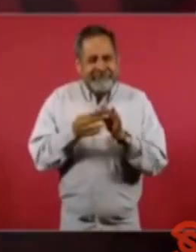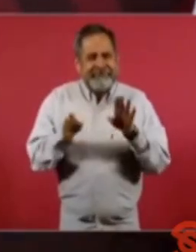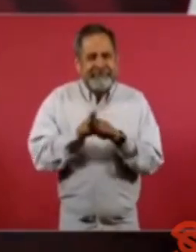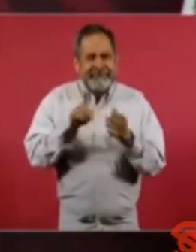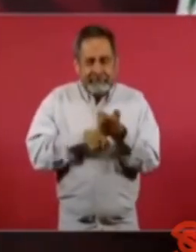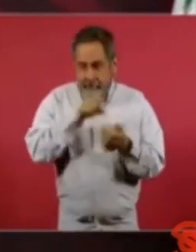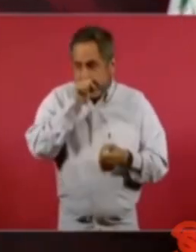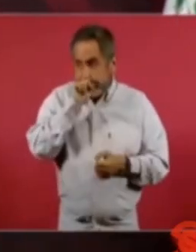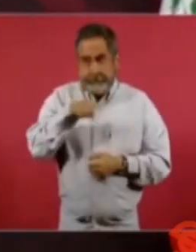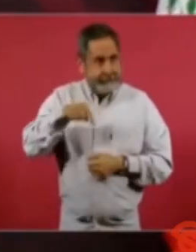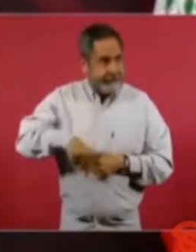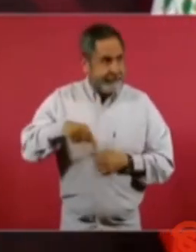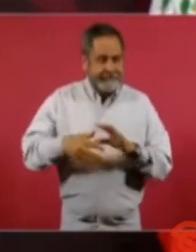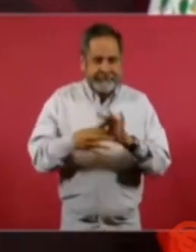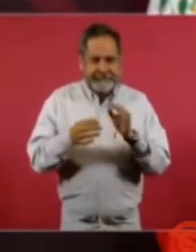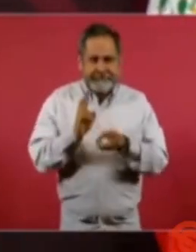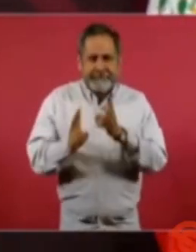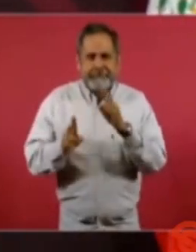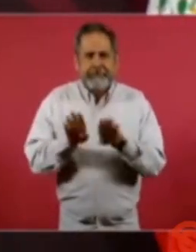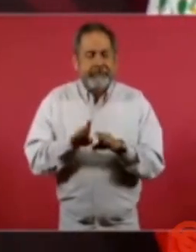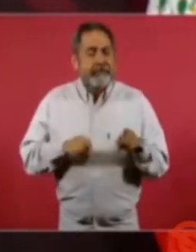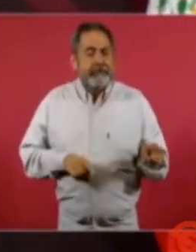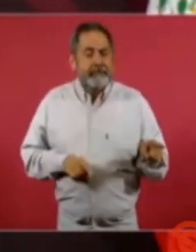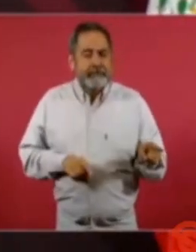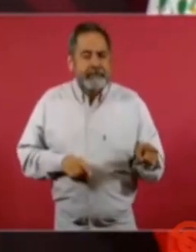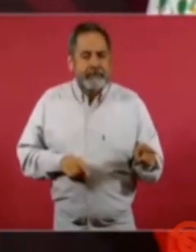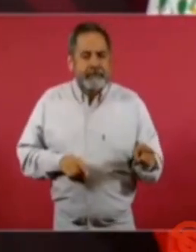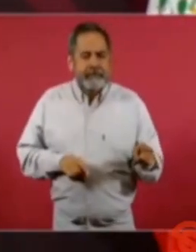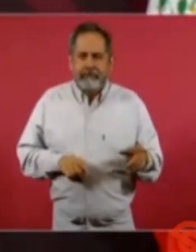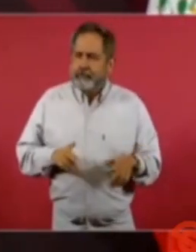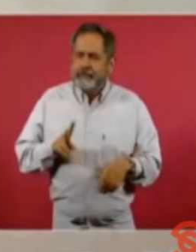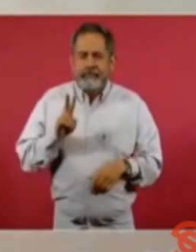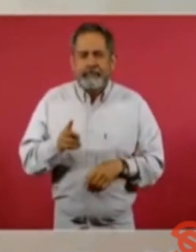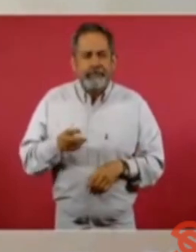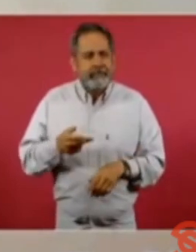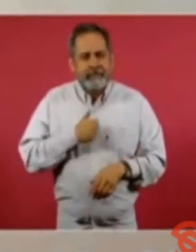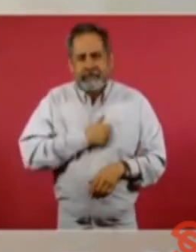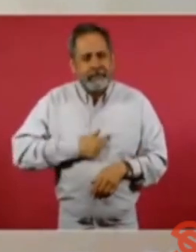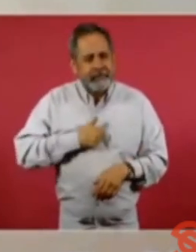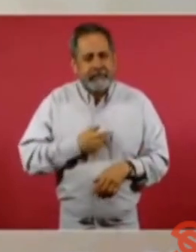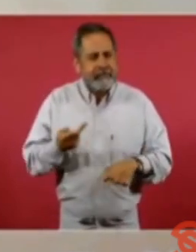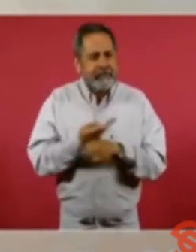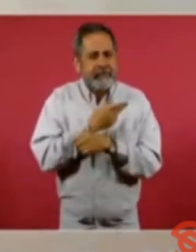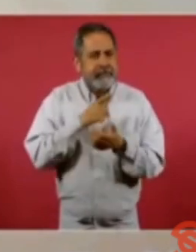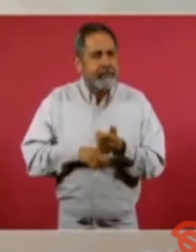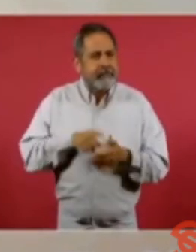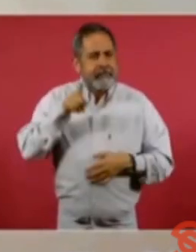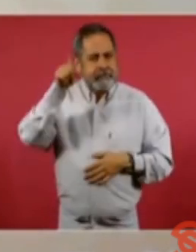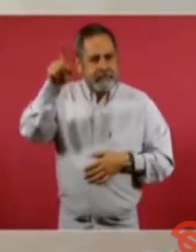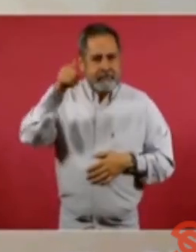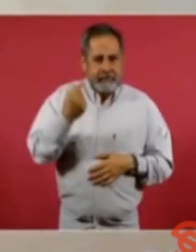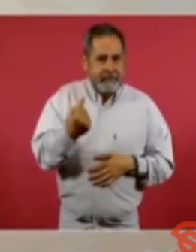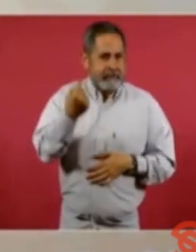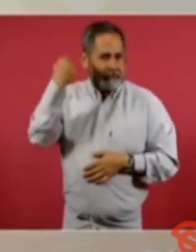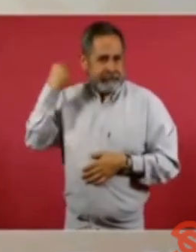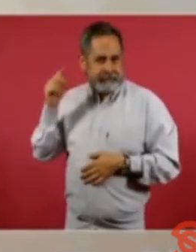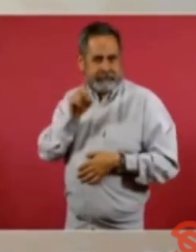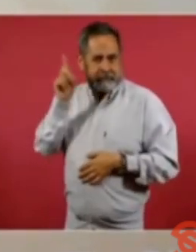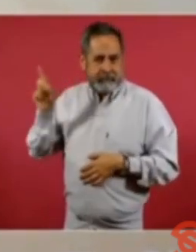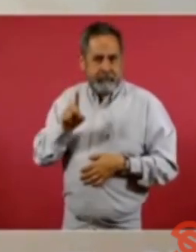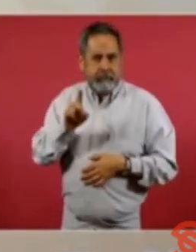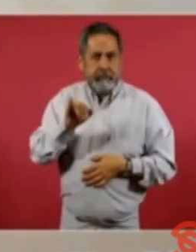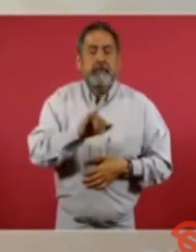aquí de que después de los lamentables hechos del atentado contra